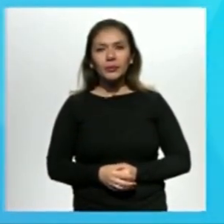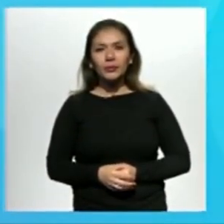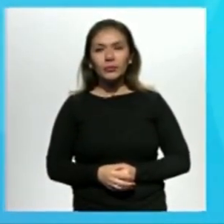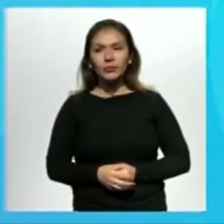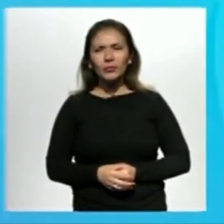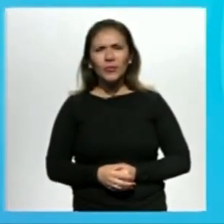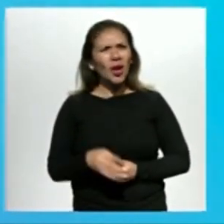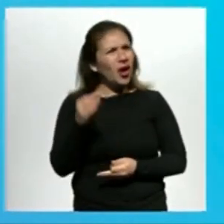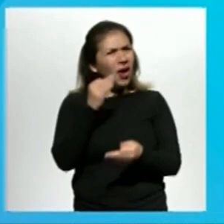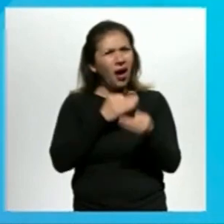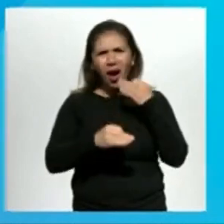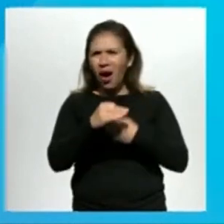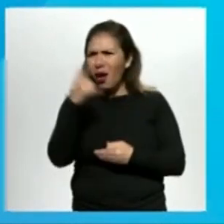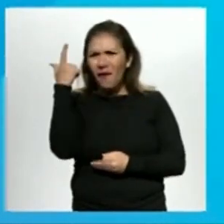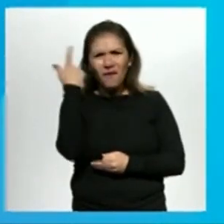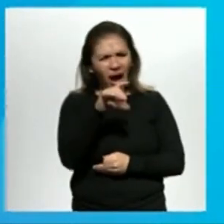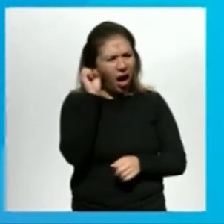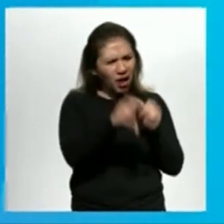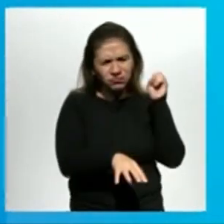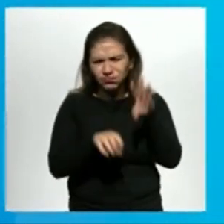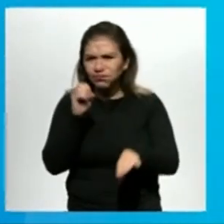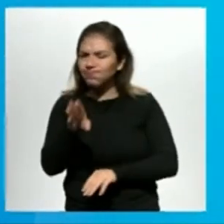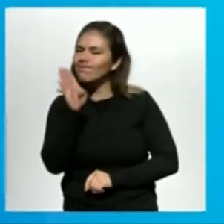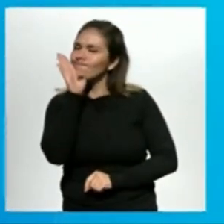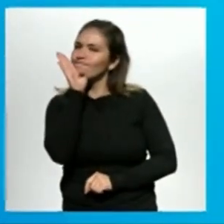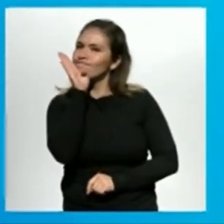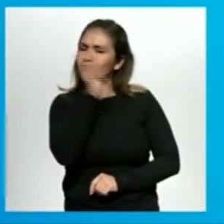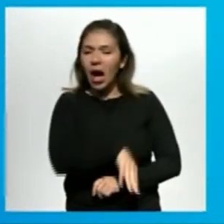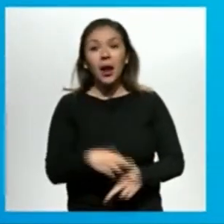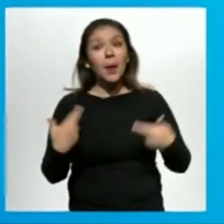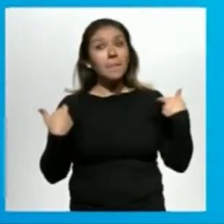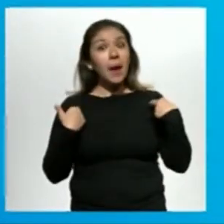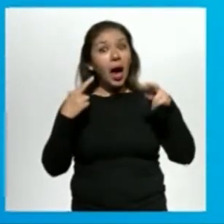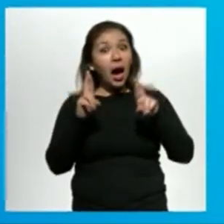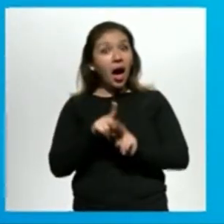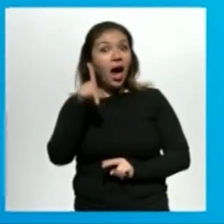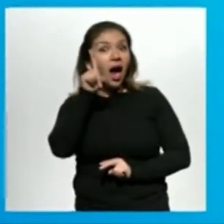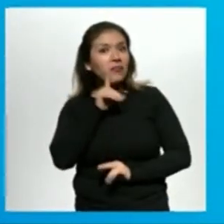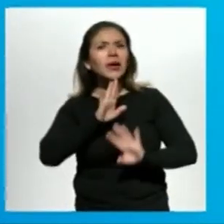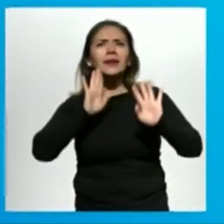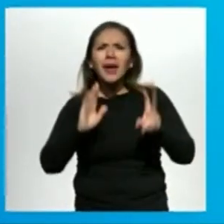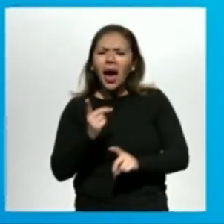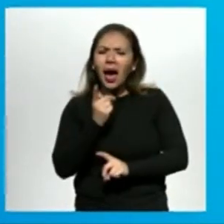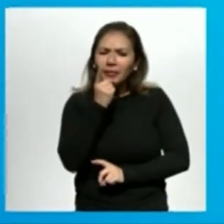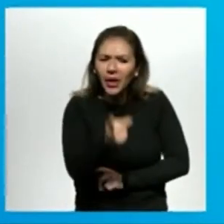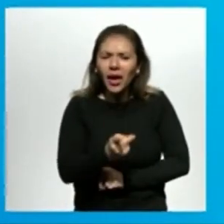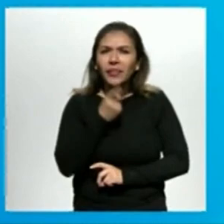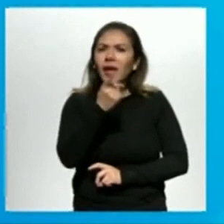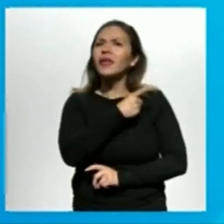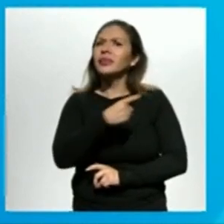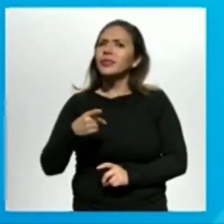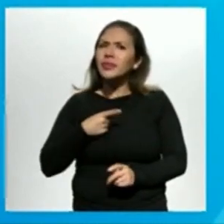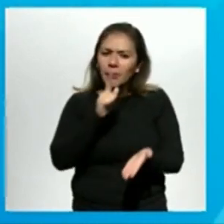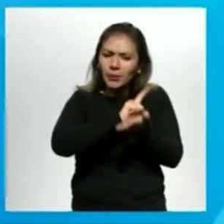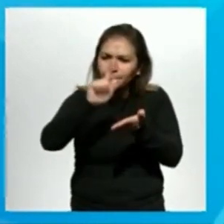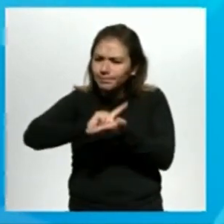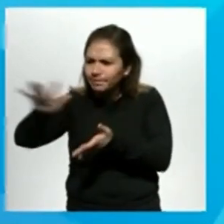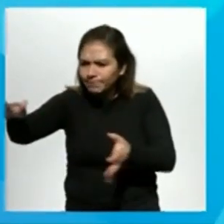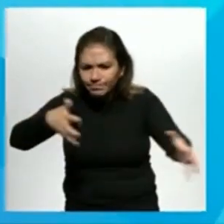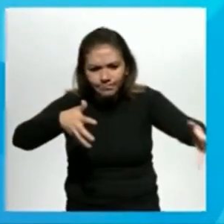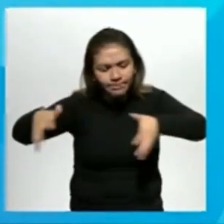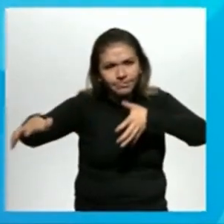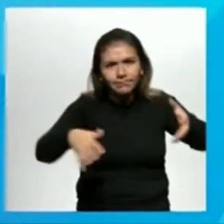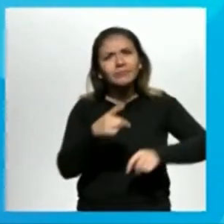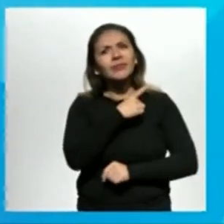Dejar todo tirado está muy mal, pues la maestra ya les ha dicho que deben recoger las cosas después